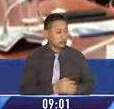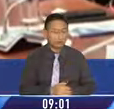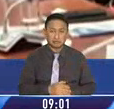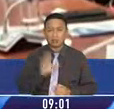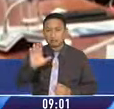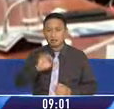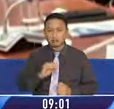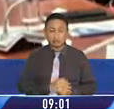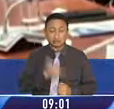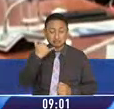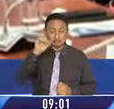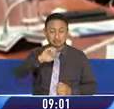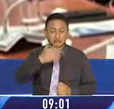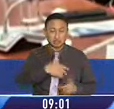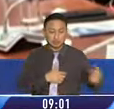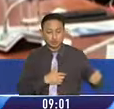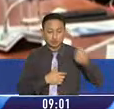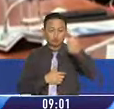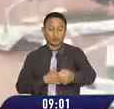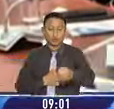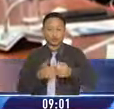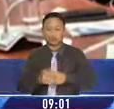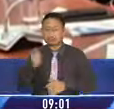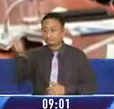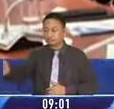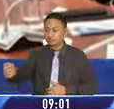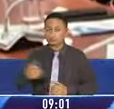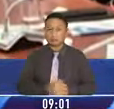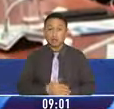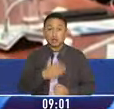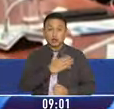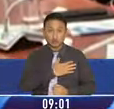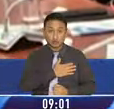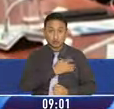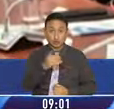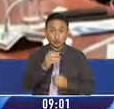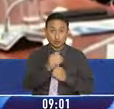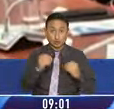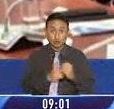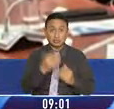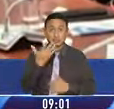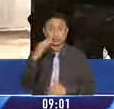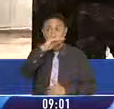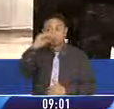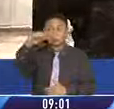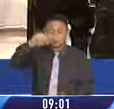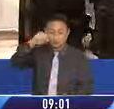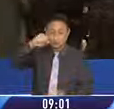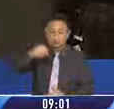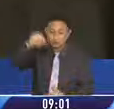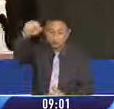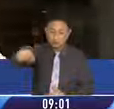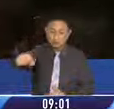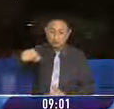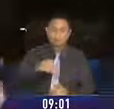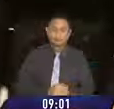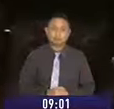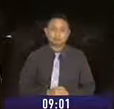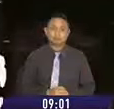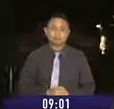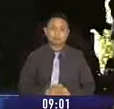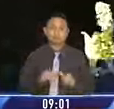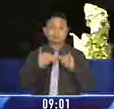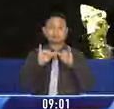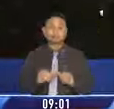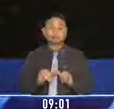ver. Pues me llamó, me dijo, ya los tengo, entrégaselo. Yo se los entregué en persona, quinto piso en maleta. Pareja permaneció en la fiscalía por más